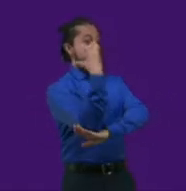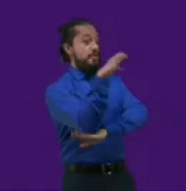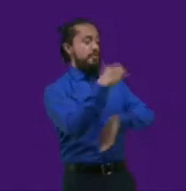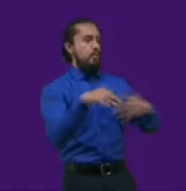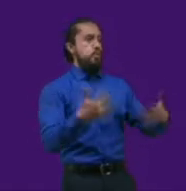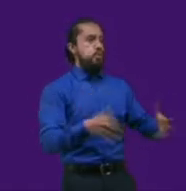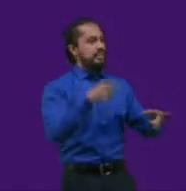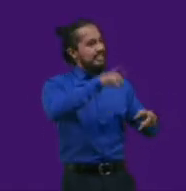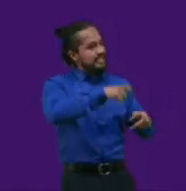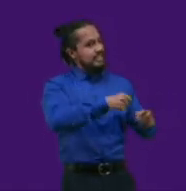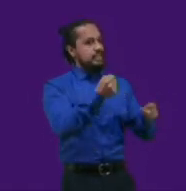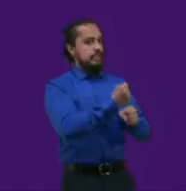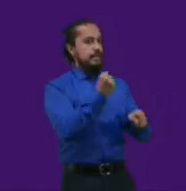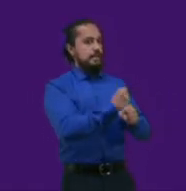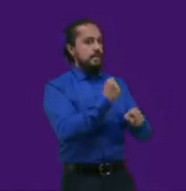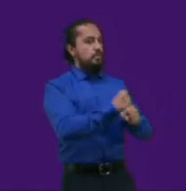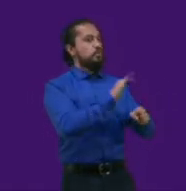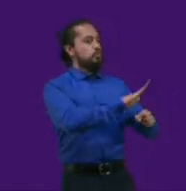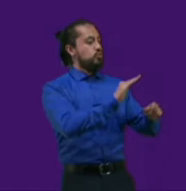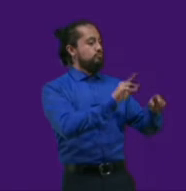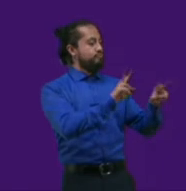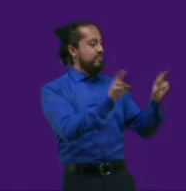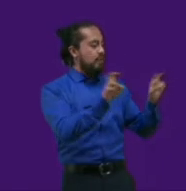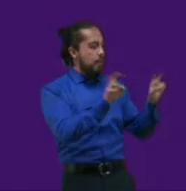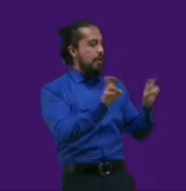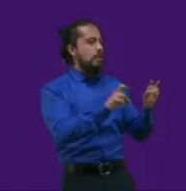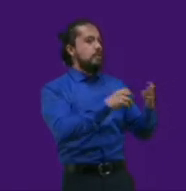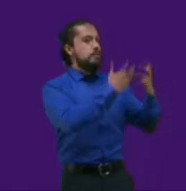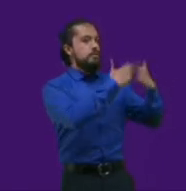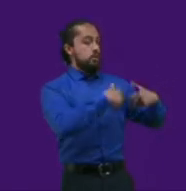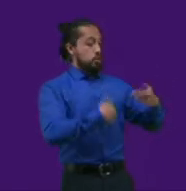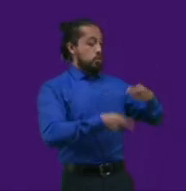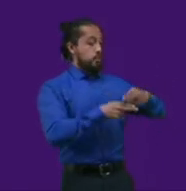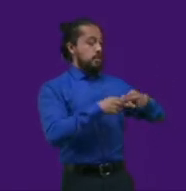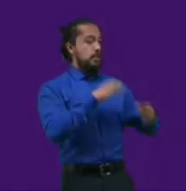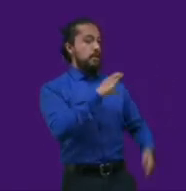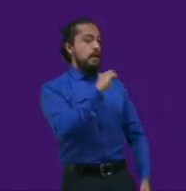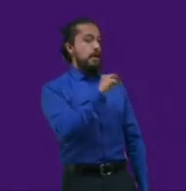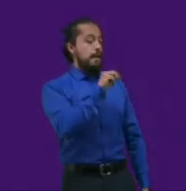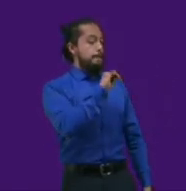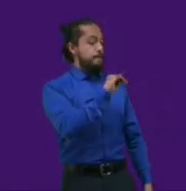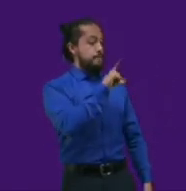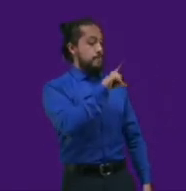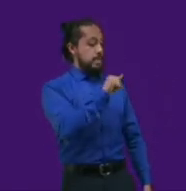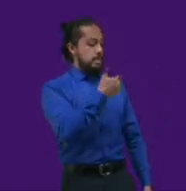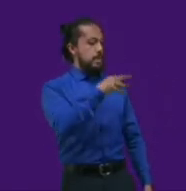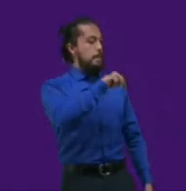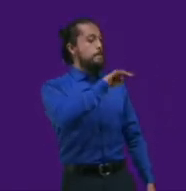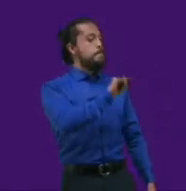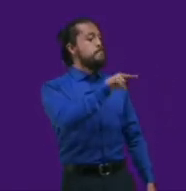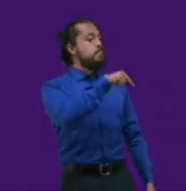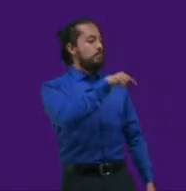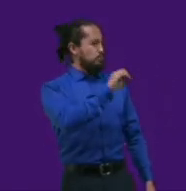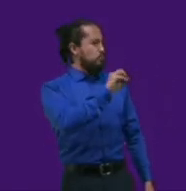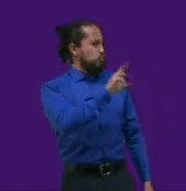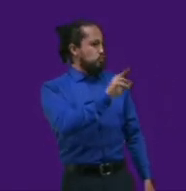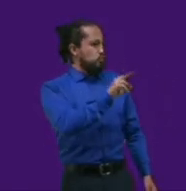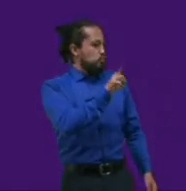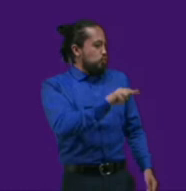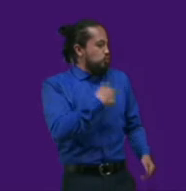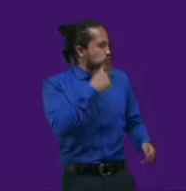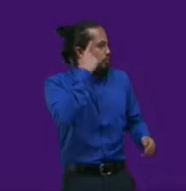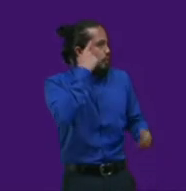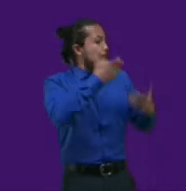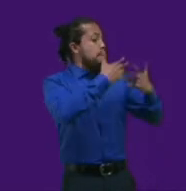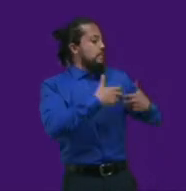el emprendimiento hacia adelante. Yo soy Camila Muñoz. Mi empresa, emprendimiento, yo todavía creo que es un emprendimiento, se